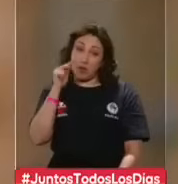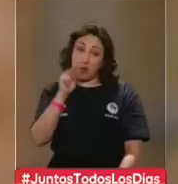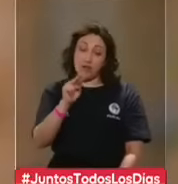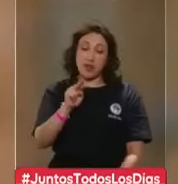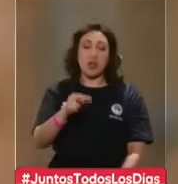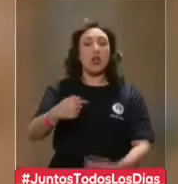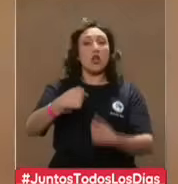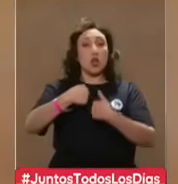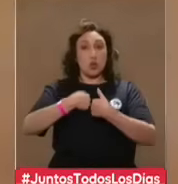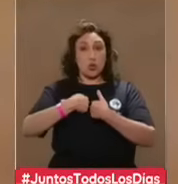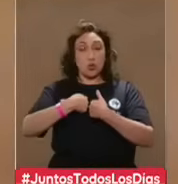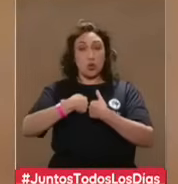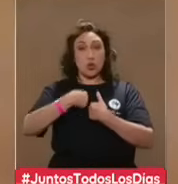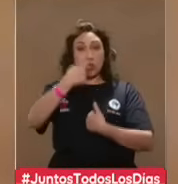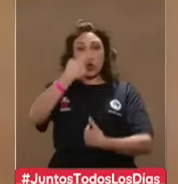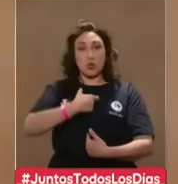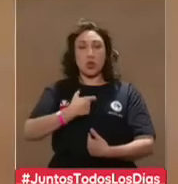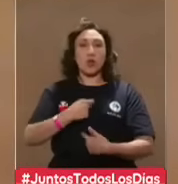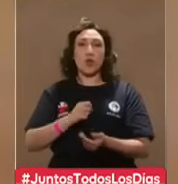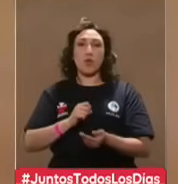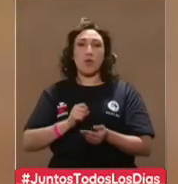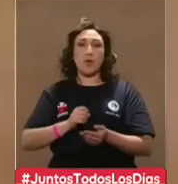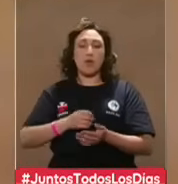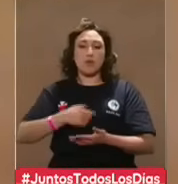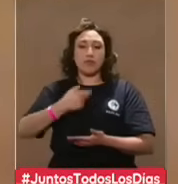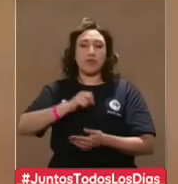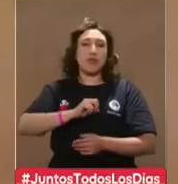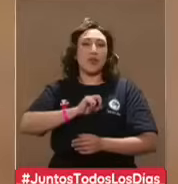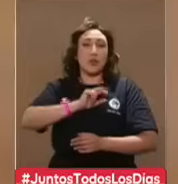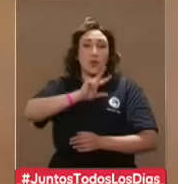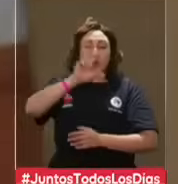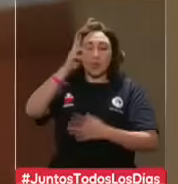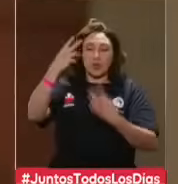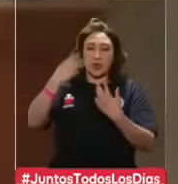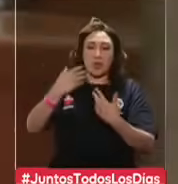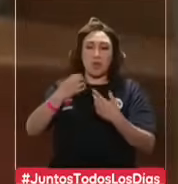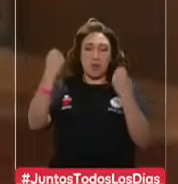Yo soy un ser de luz.